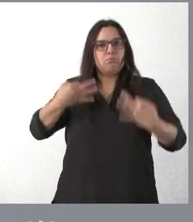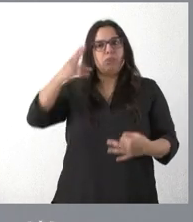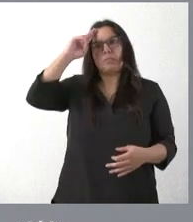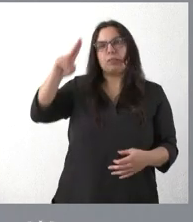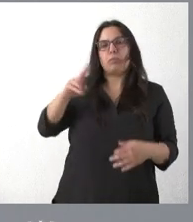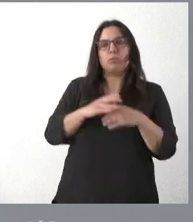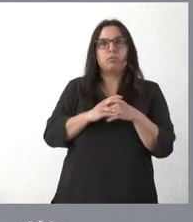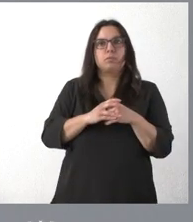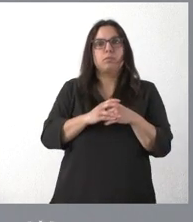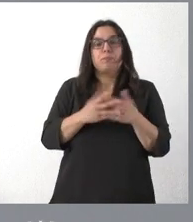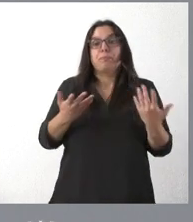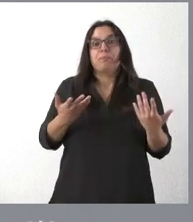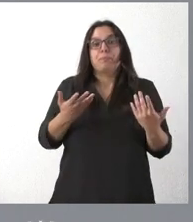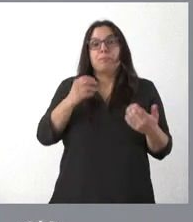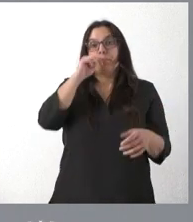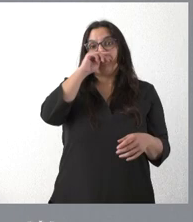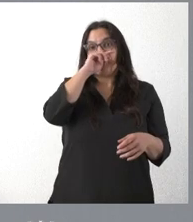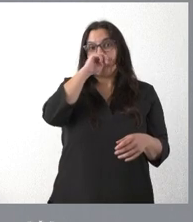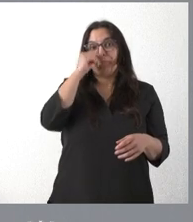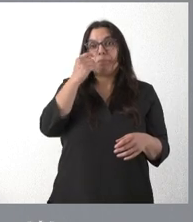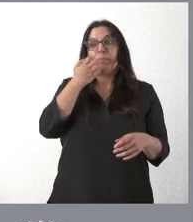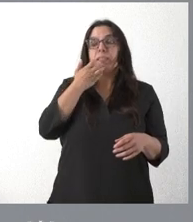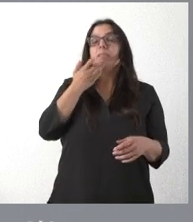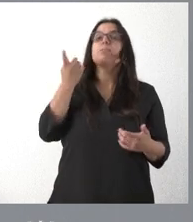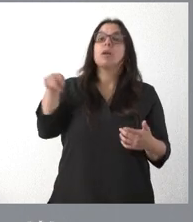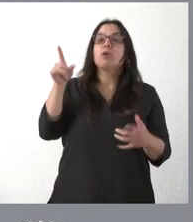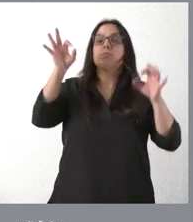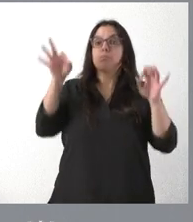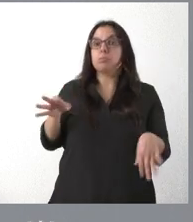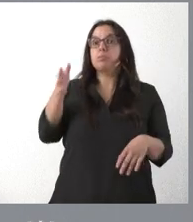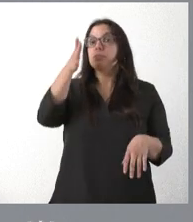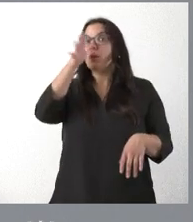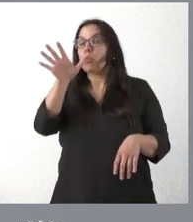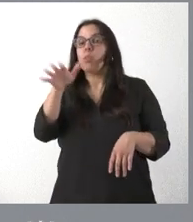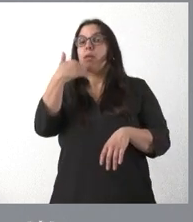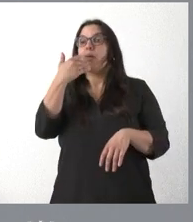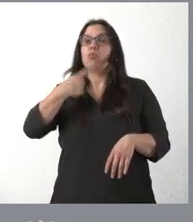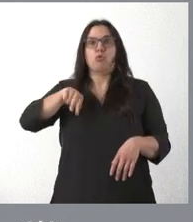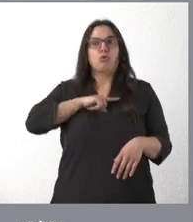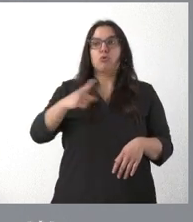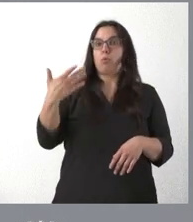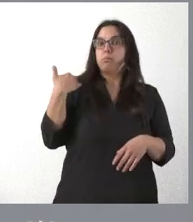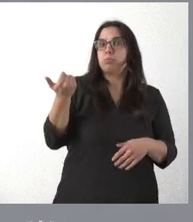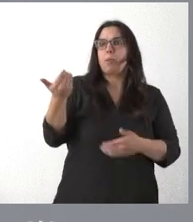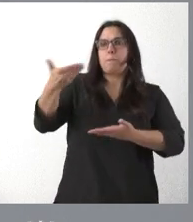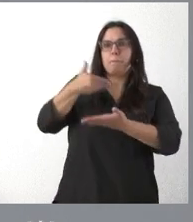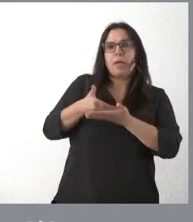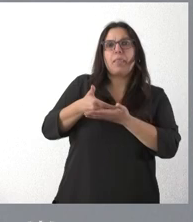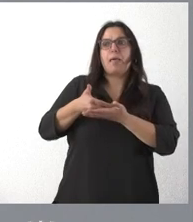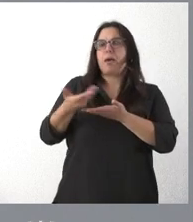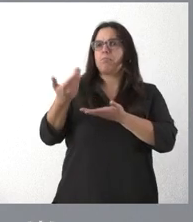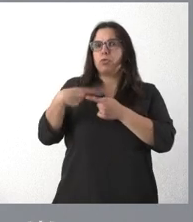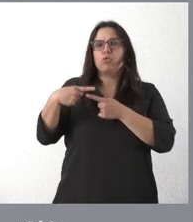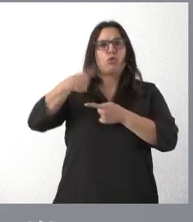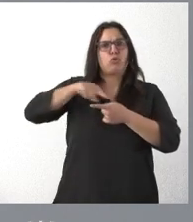respetamos en la medida en que lo puedan ejercer Nosotros colaboraremos con lo que sea necesario y se nos solicite